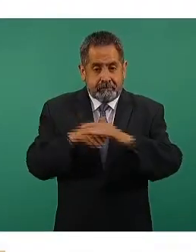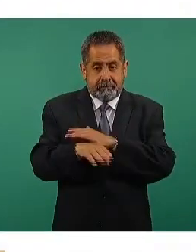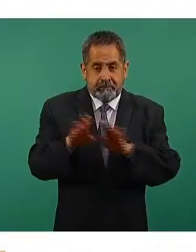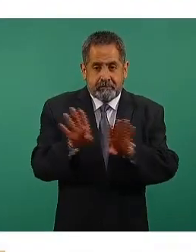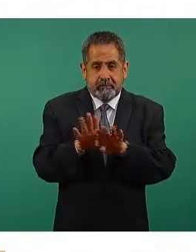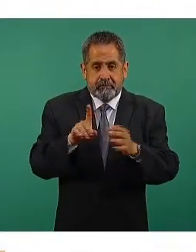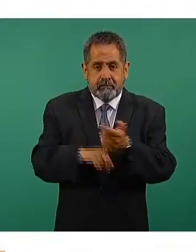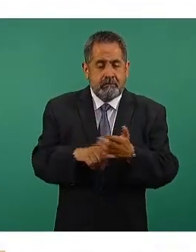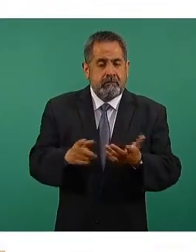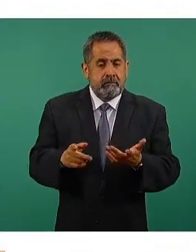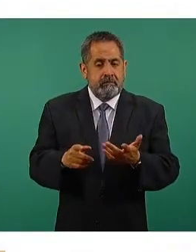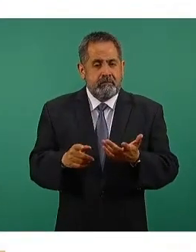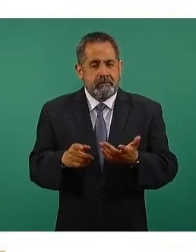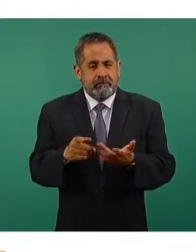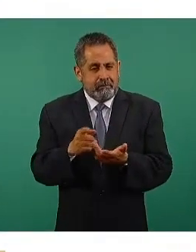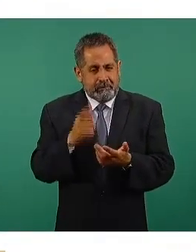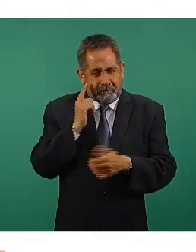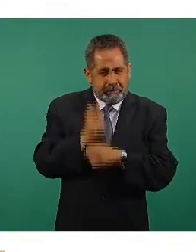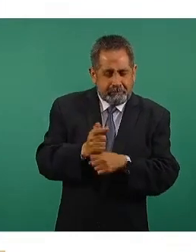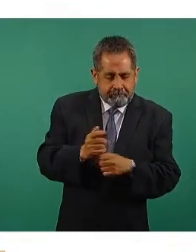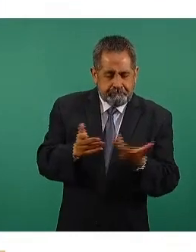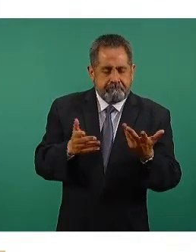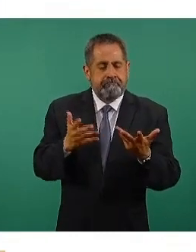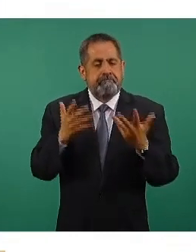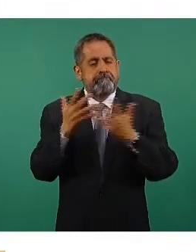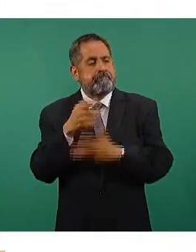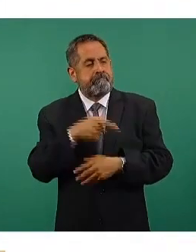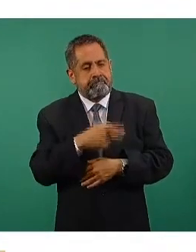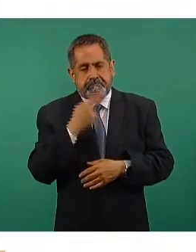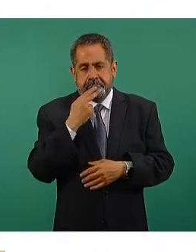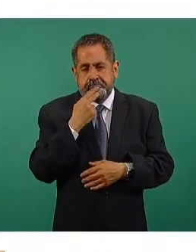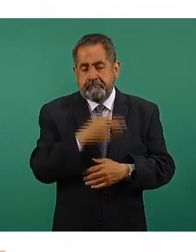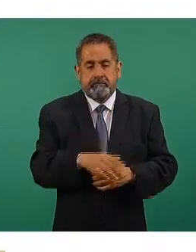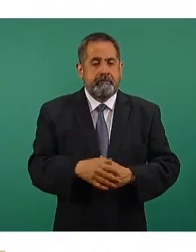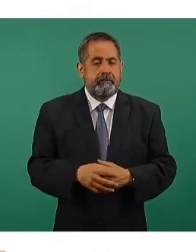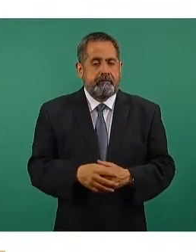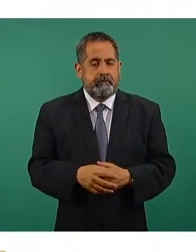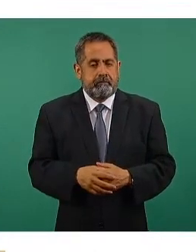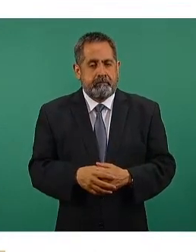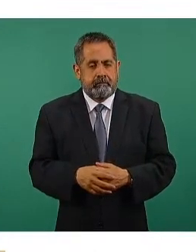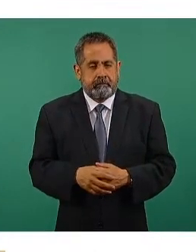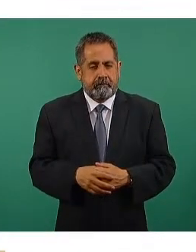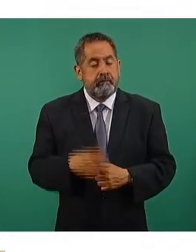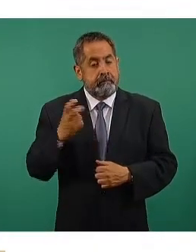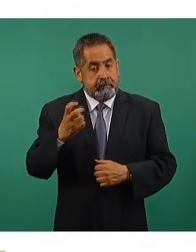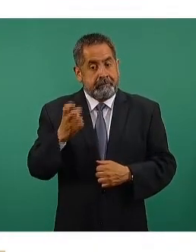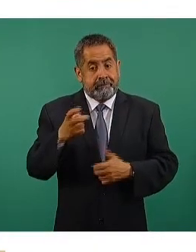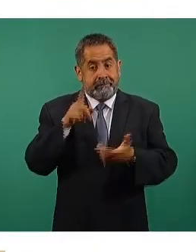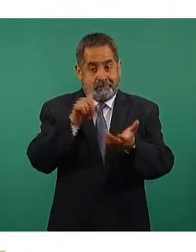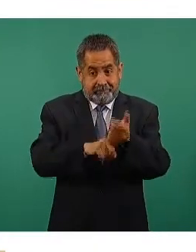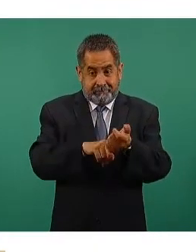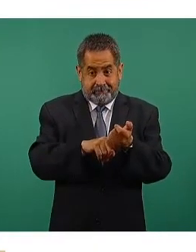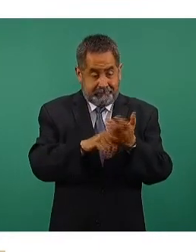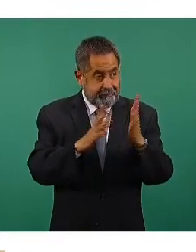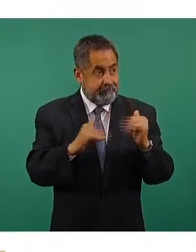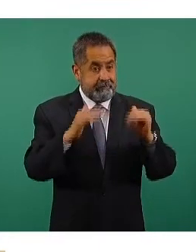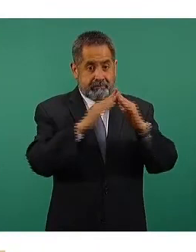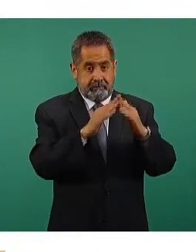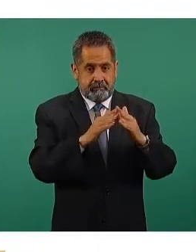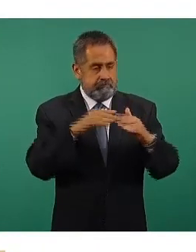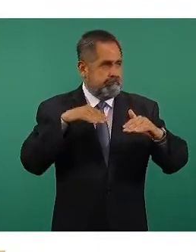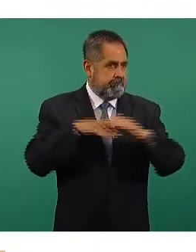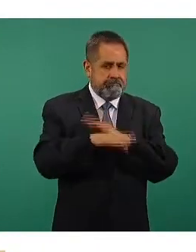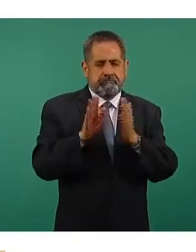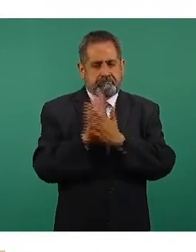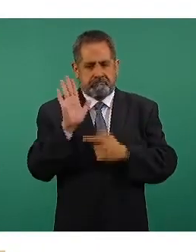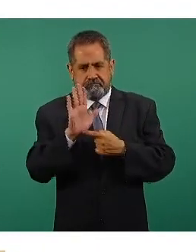el taladro tapado con el tabique. La que sigue, por favor. Este es el interior de uno de los inmuebles cateados que se